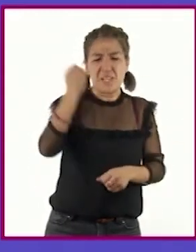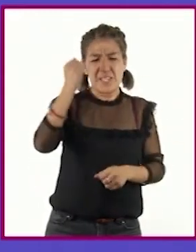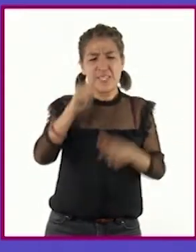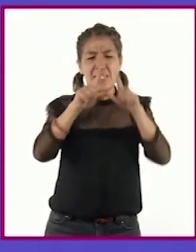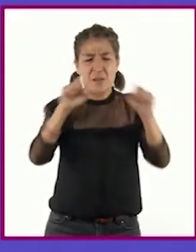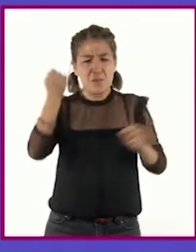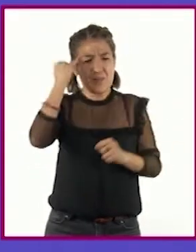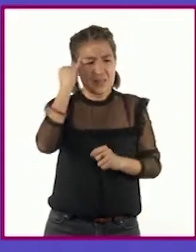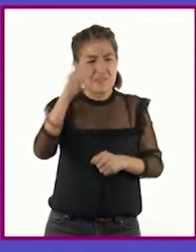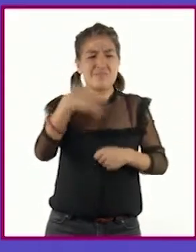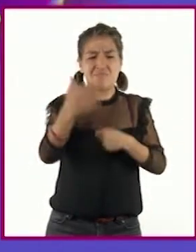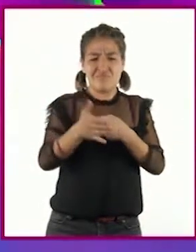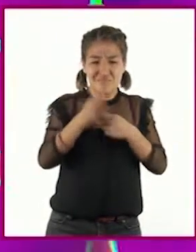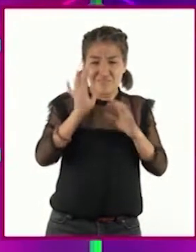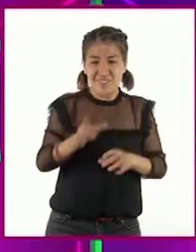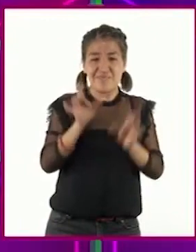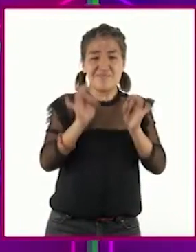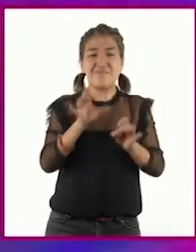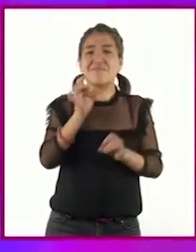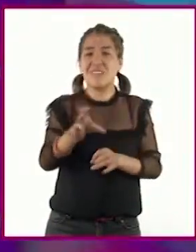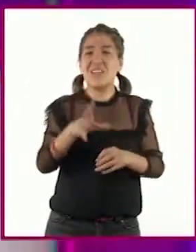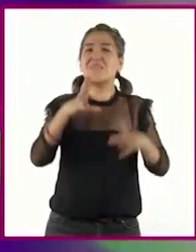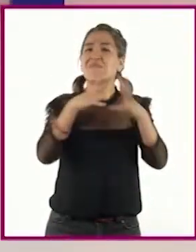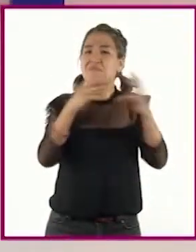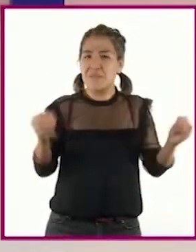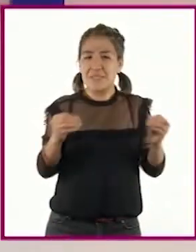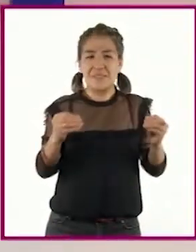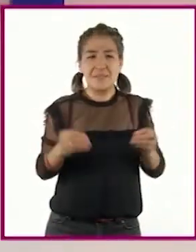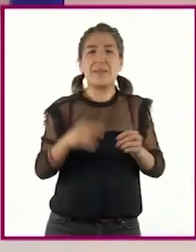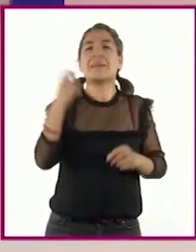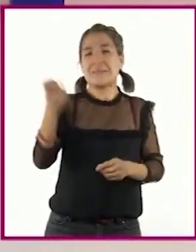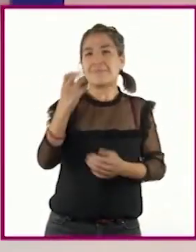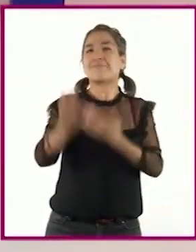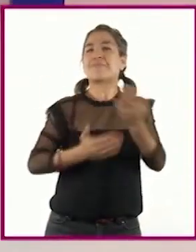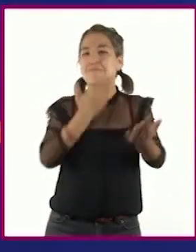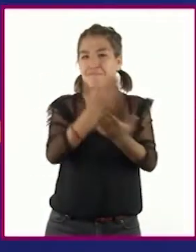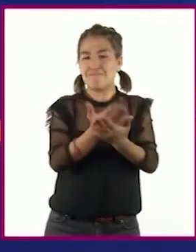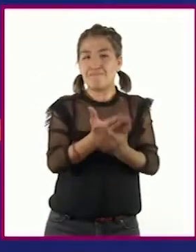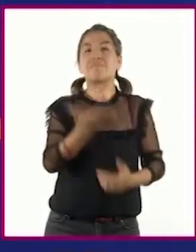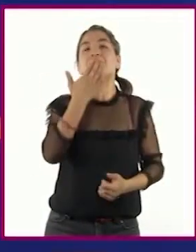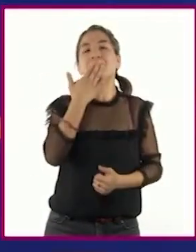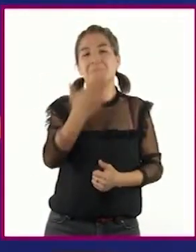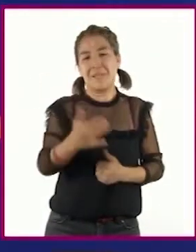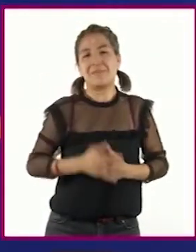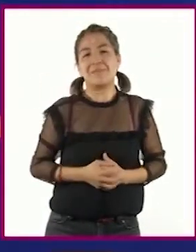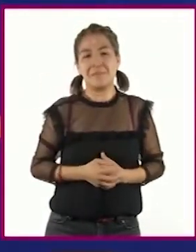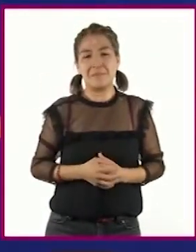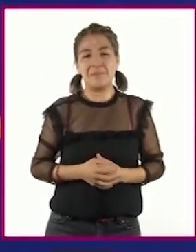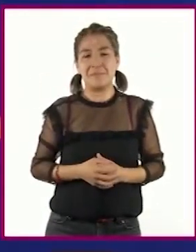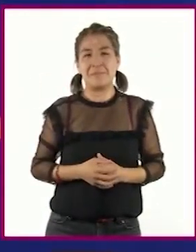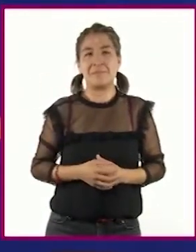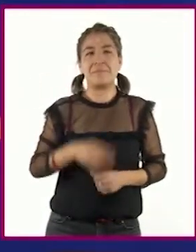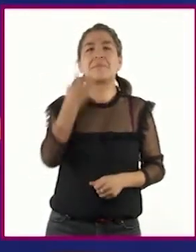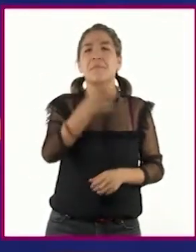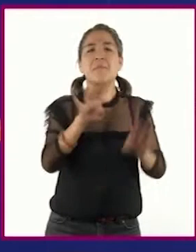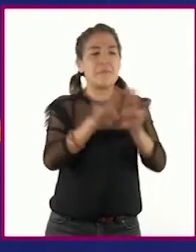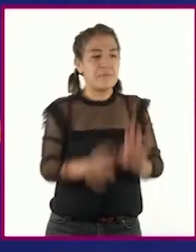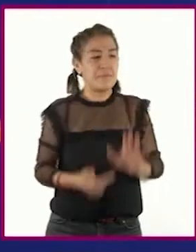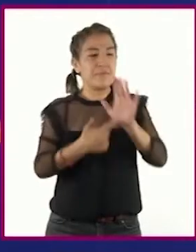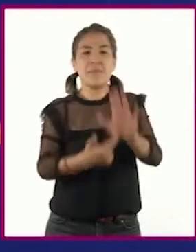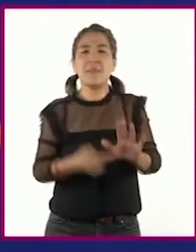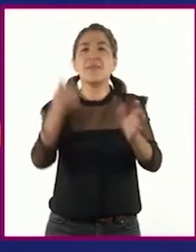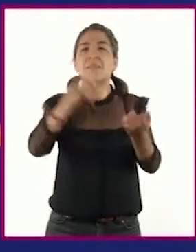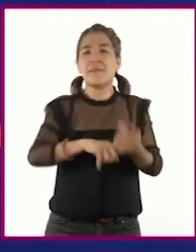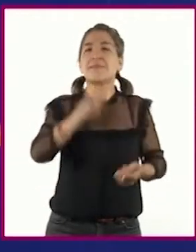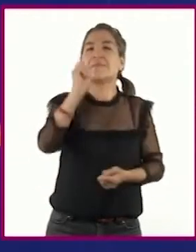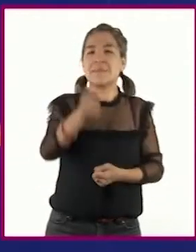en riesgo de desaparición? Esta es su propuesta, maestra. Muy bien. Esto nos demuestra una